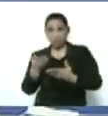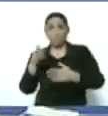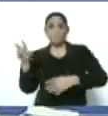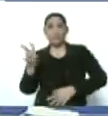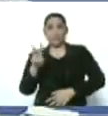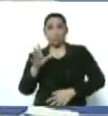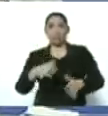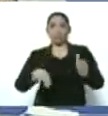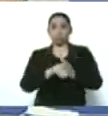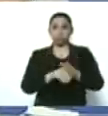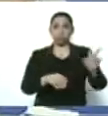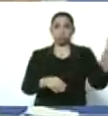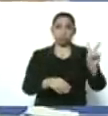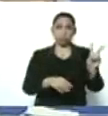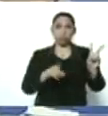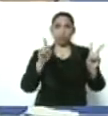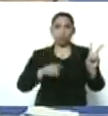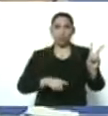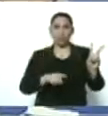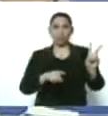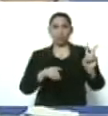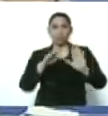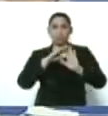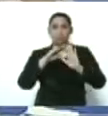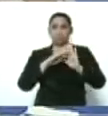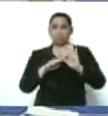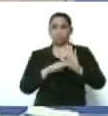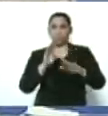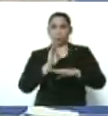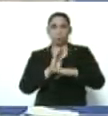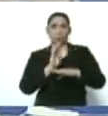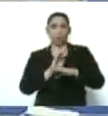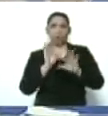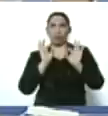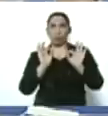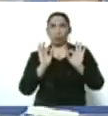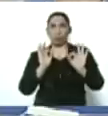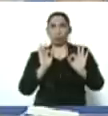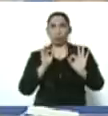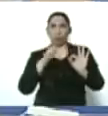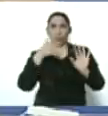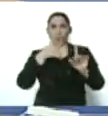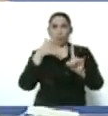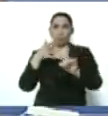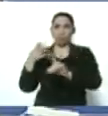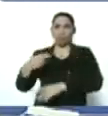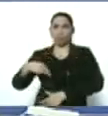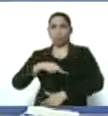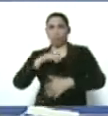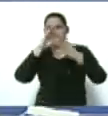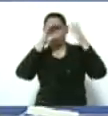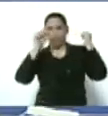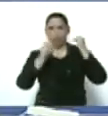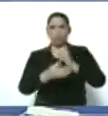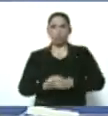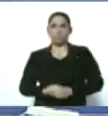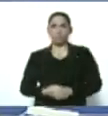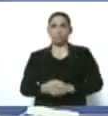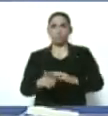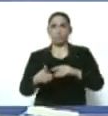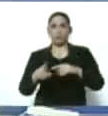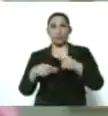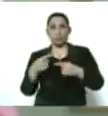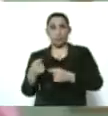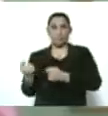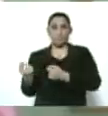que, bueno, vienen con un conjunto de cuidados, ¿verdad?, orientados por nuestra embajada. Uh-huh. Y luego fueron traídos